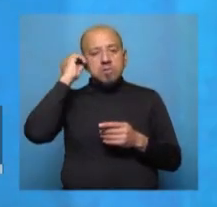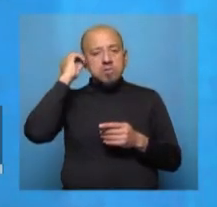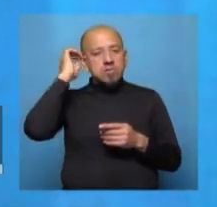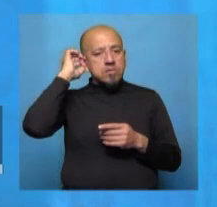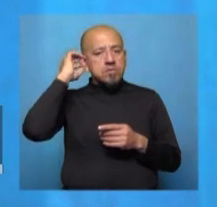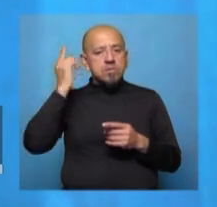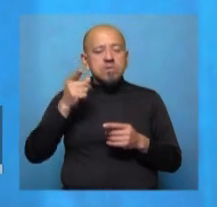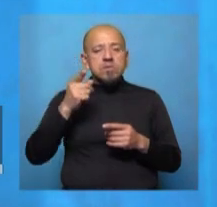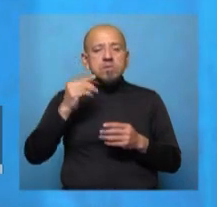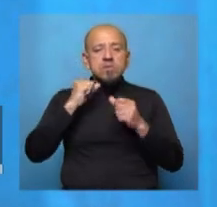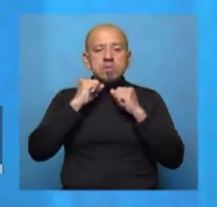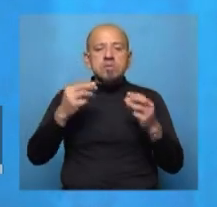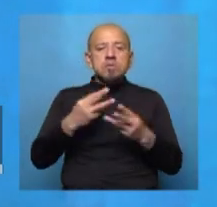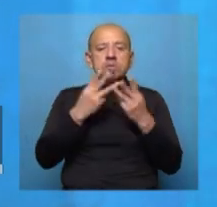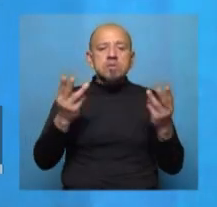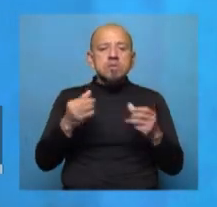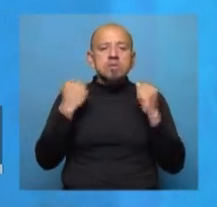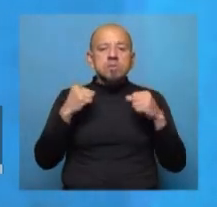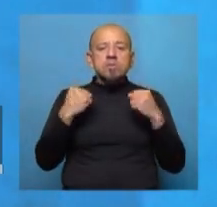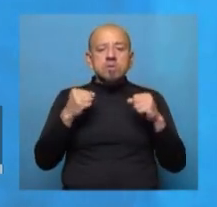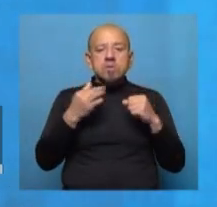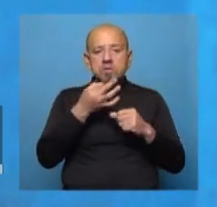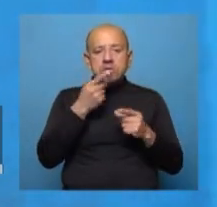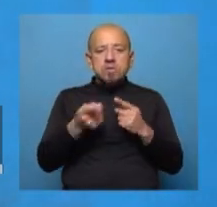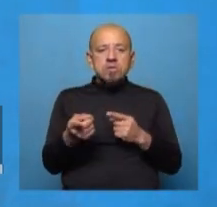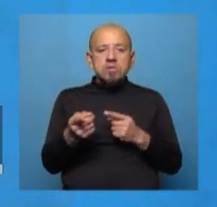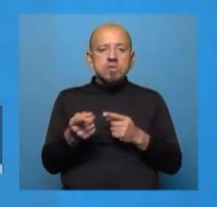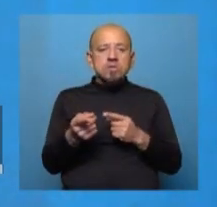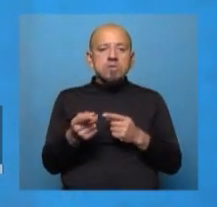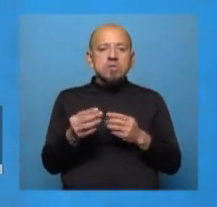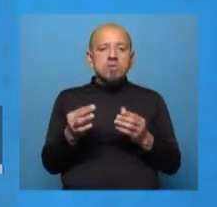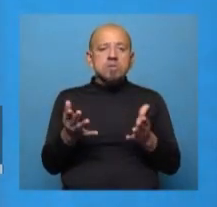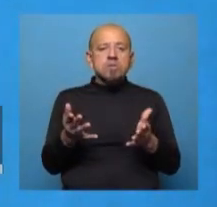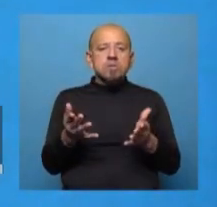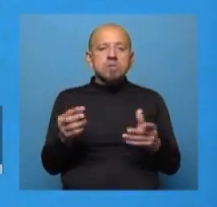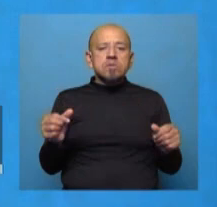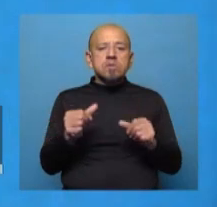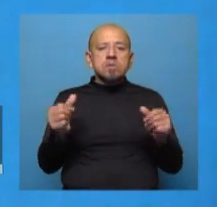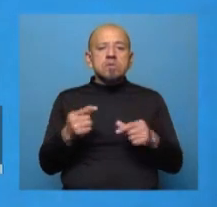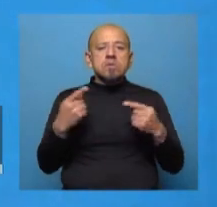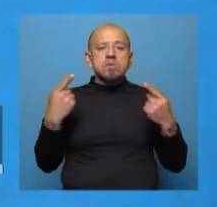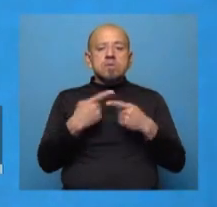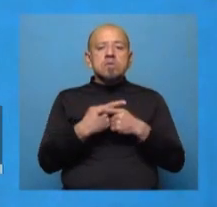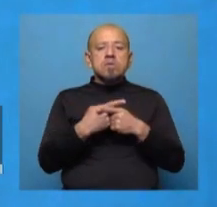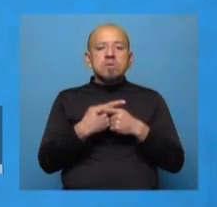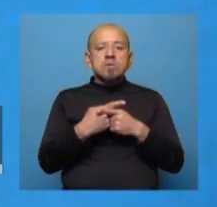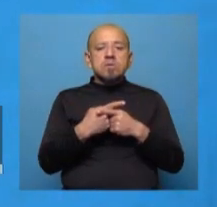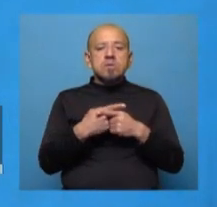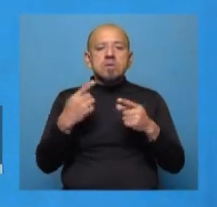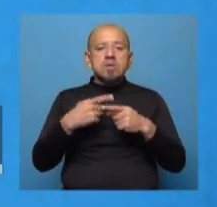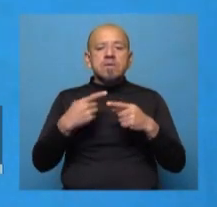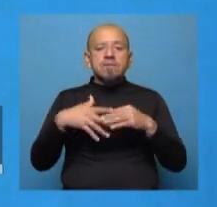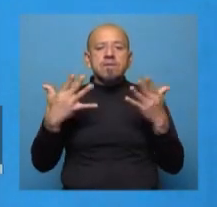el secretario general de deportes anunciaba que era se iba a hacer el partido inaugural y la ceremonia